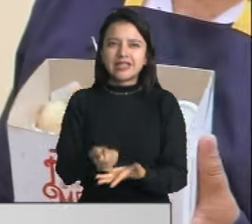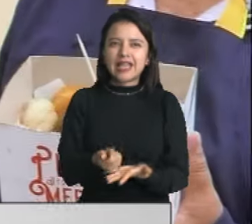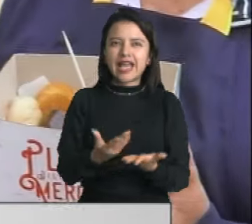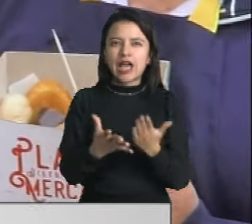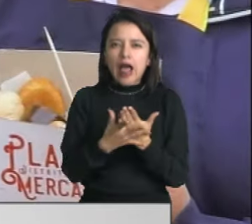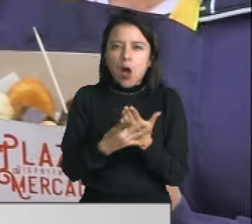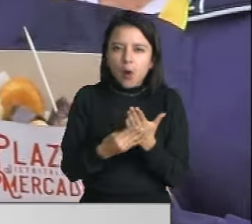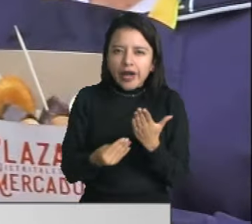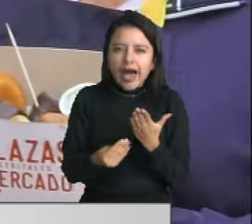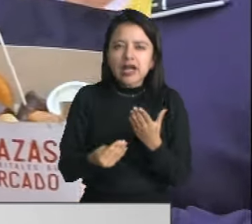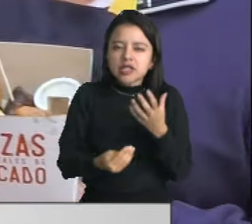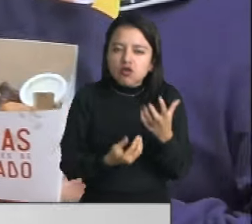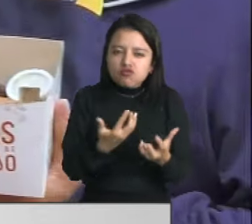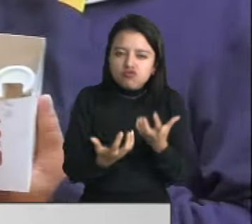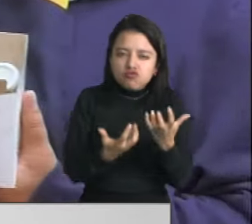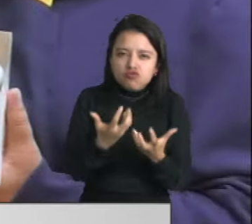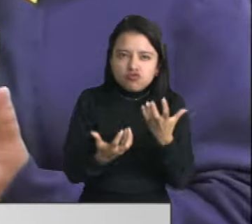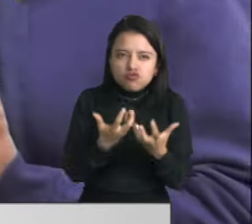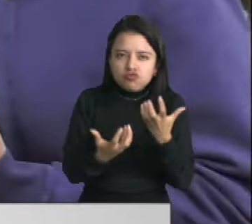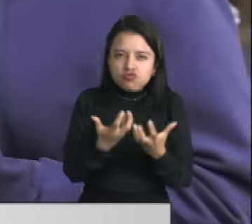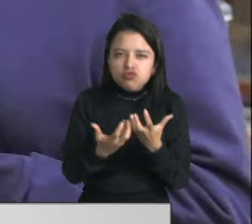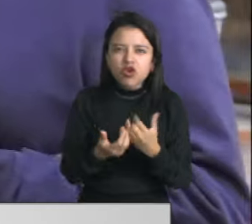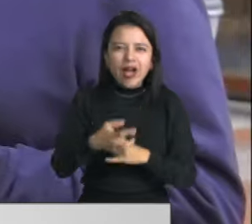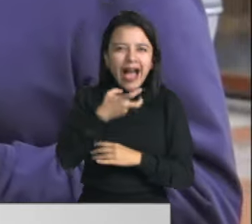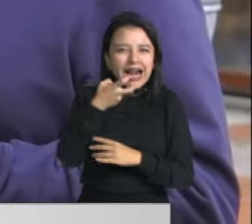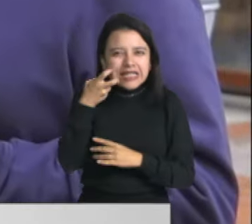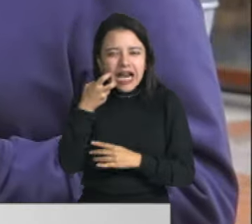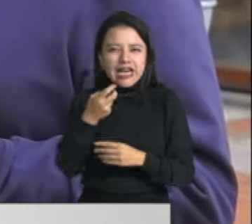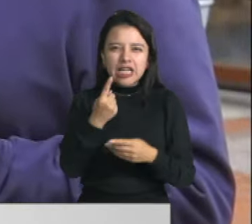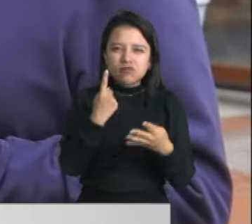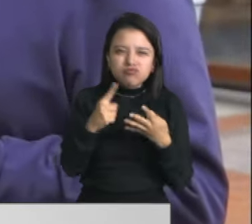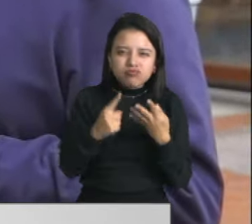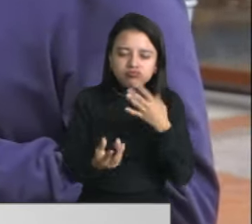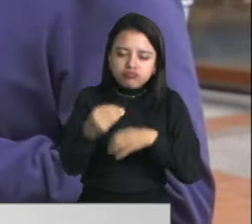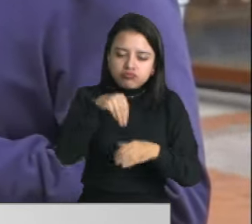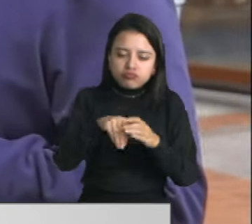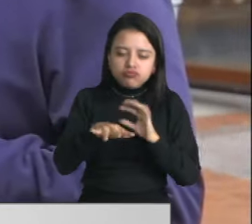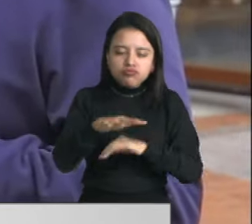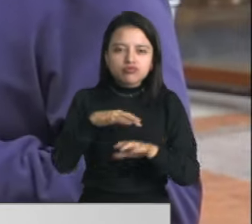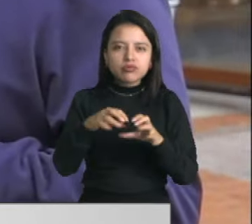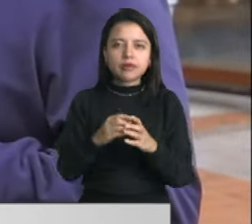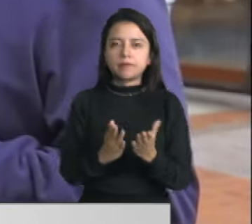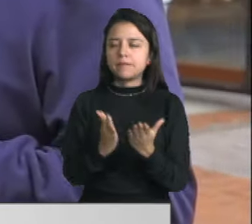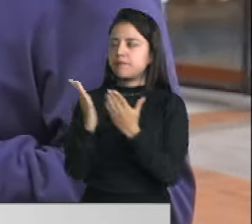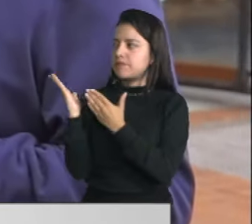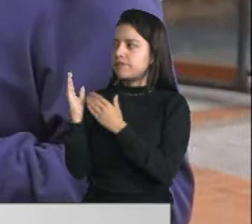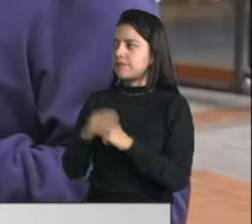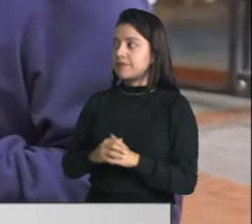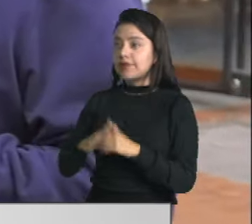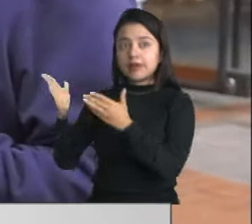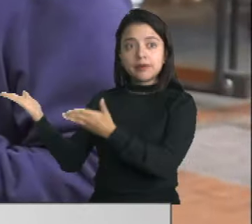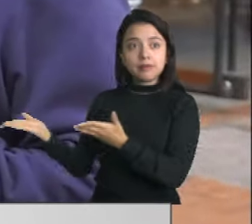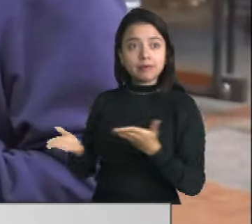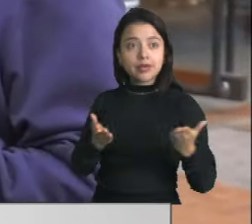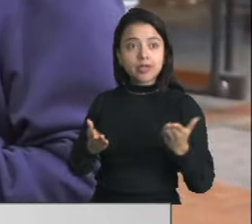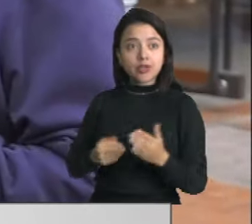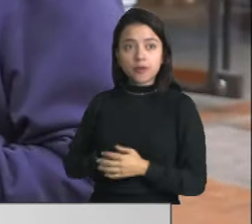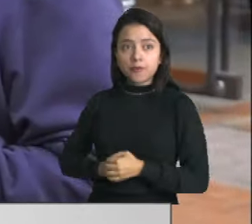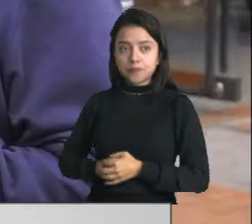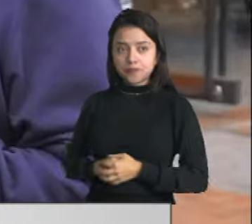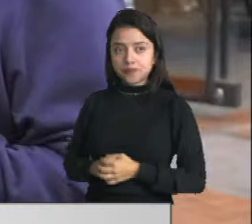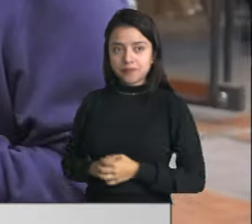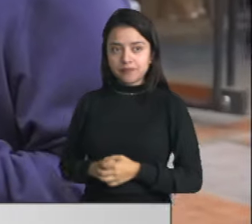bastante importante para la economía popular. Me acompaña el director del IPES, el padre Wilfredo Grajales. Padre, bienvenido a Noticentro 1 CMI. Expliquemos de qué se trata, cuál es la